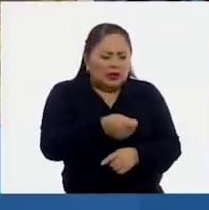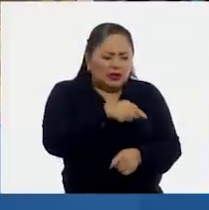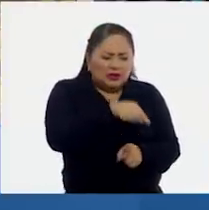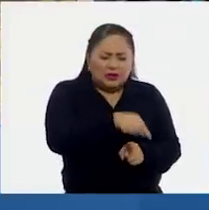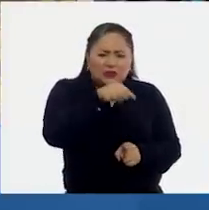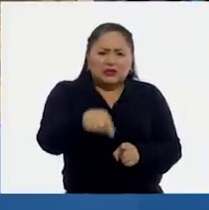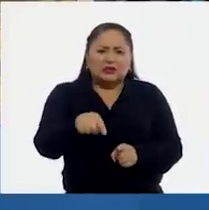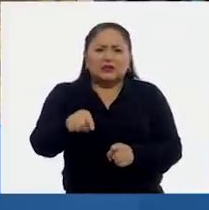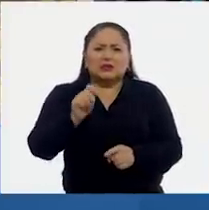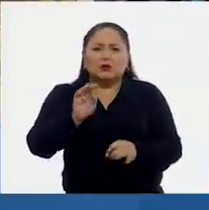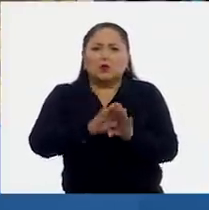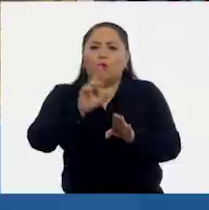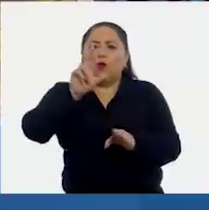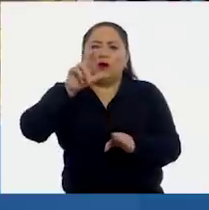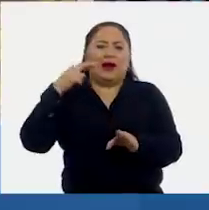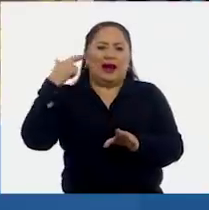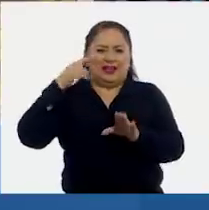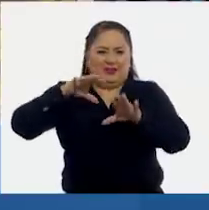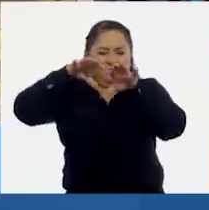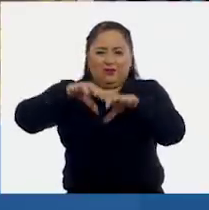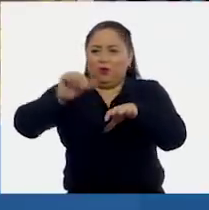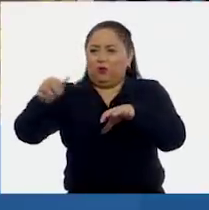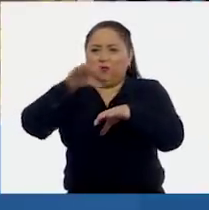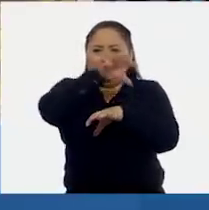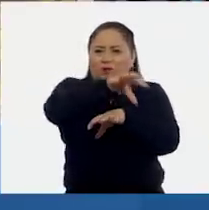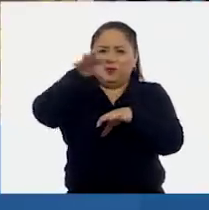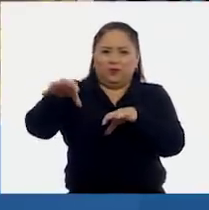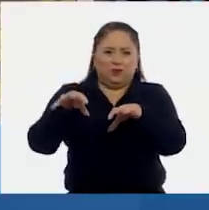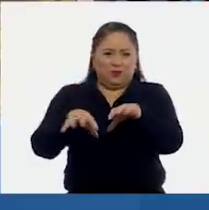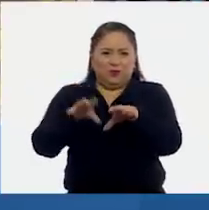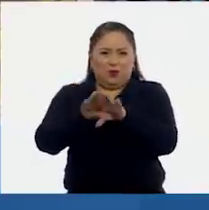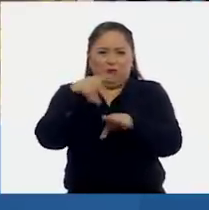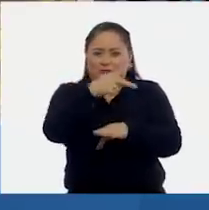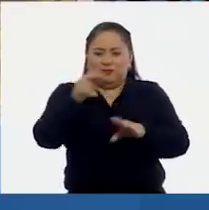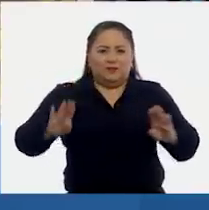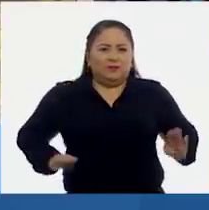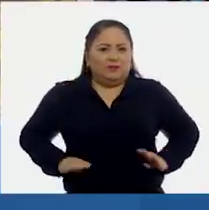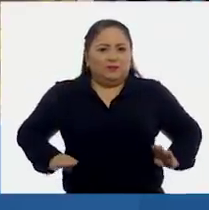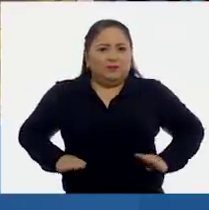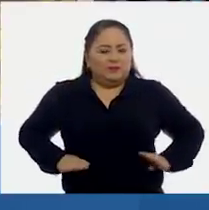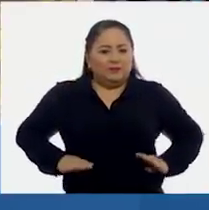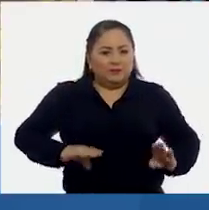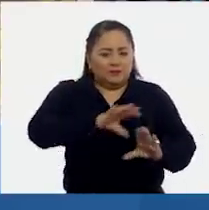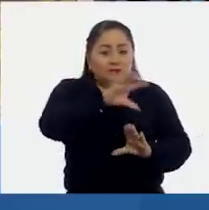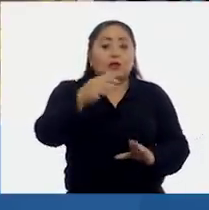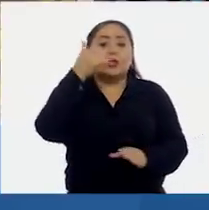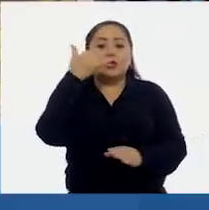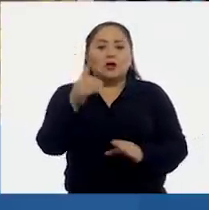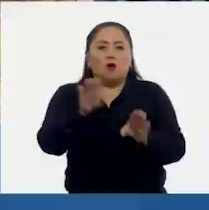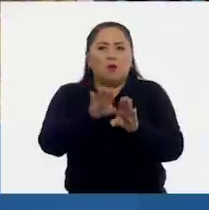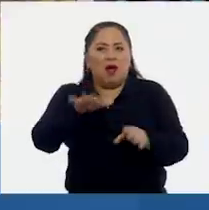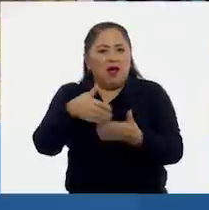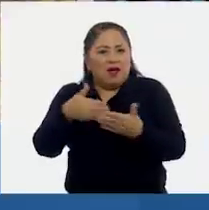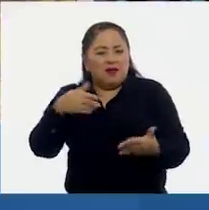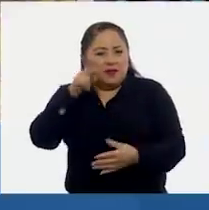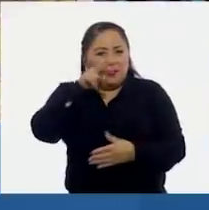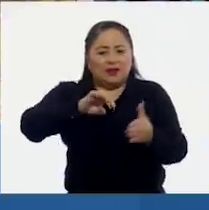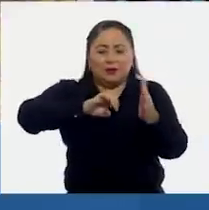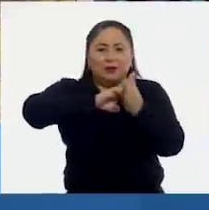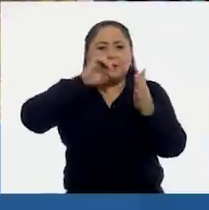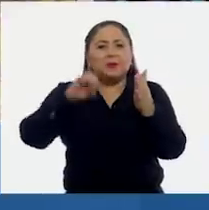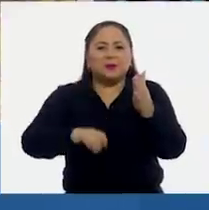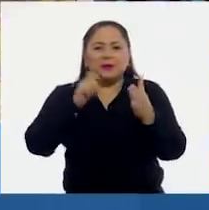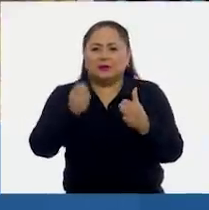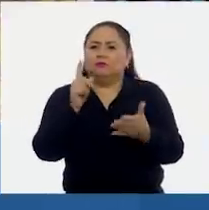un ser vivo en un reino y en otro, de acuerdo con sus características. Y como hemos visto, los ejemplos